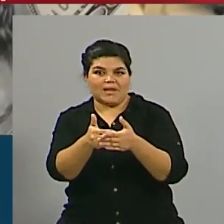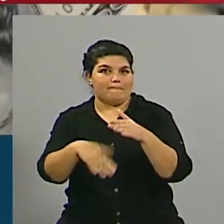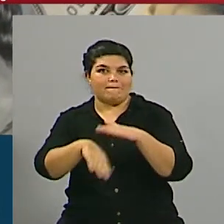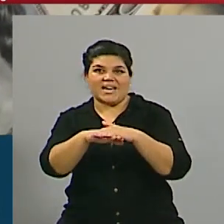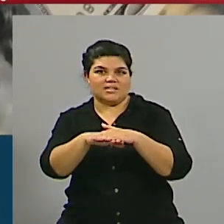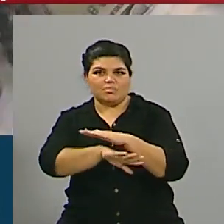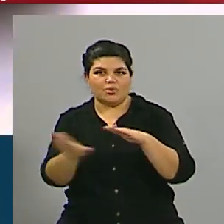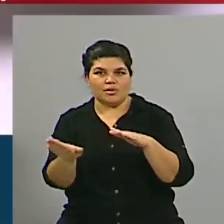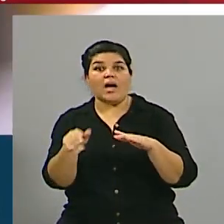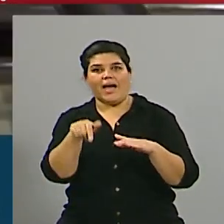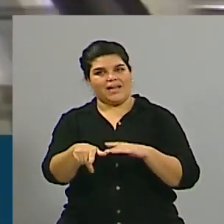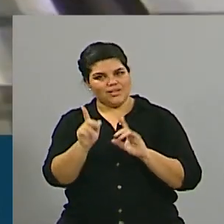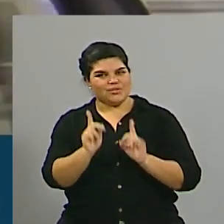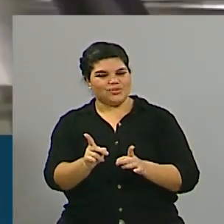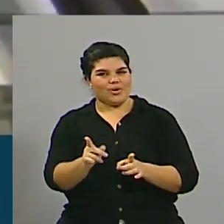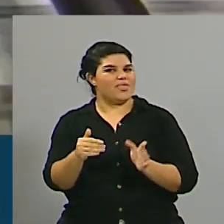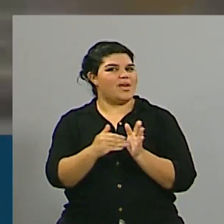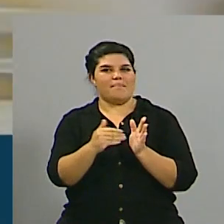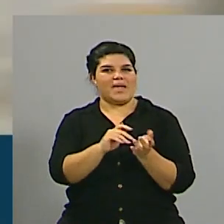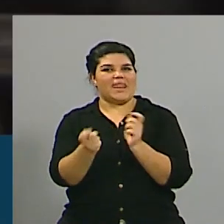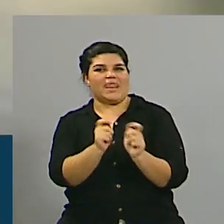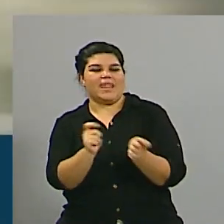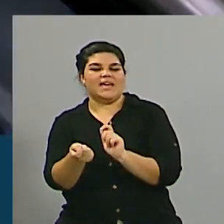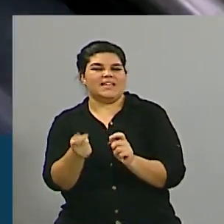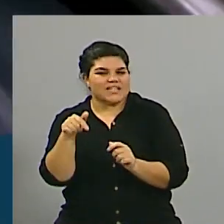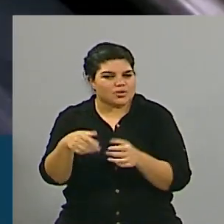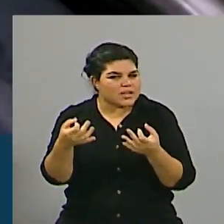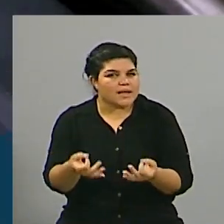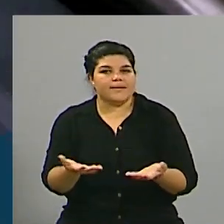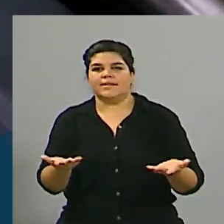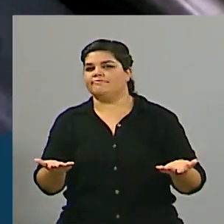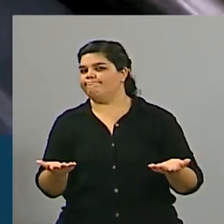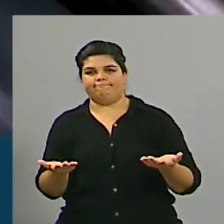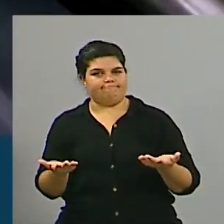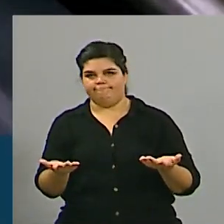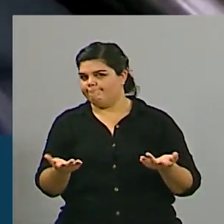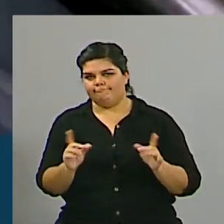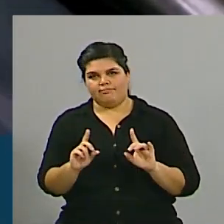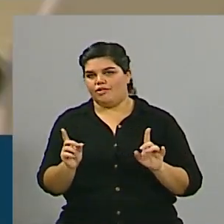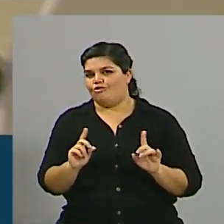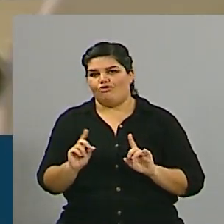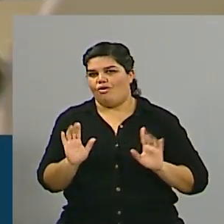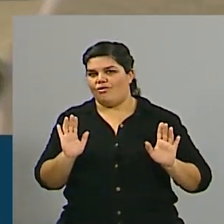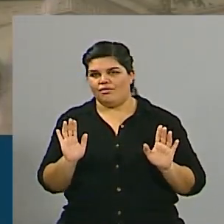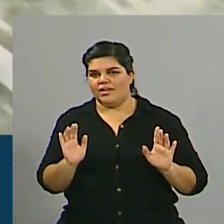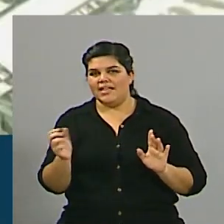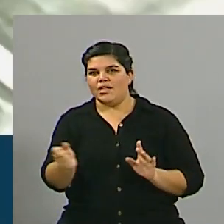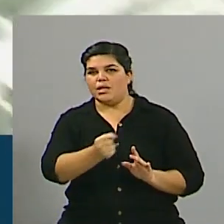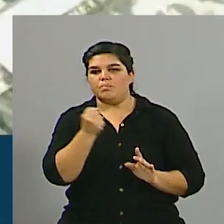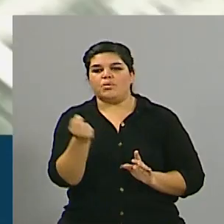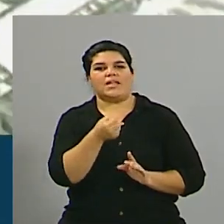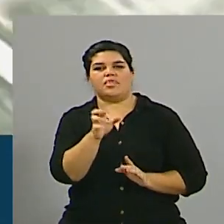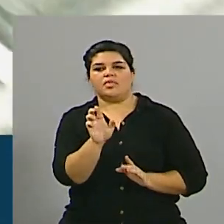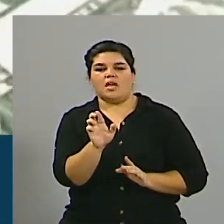Vuelvo a lo mismo, porque eso es deseable y uno tendría a decir que no, que lo ideal sería que exista un solo tipo